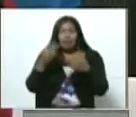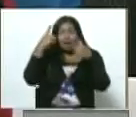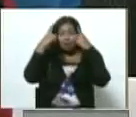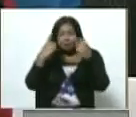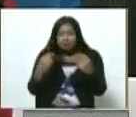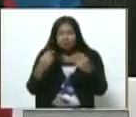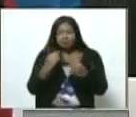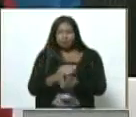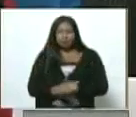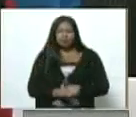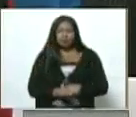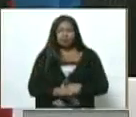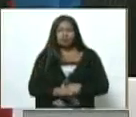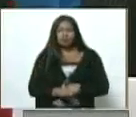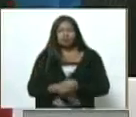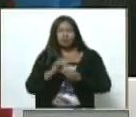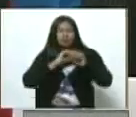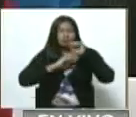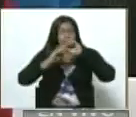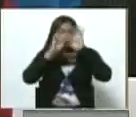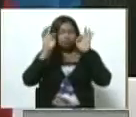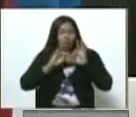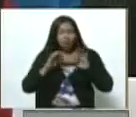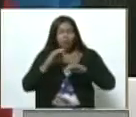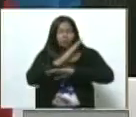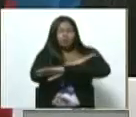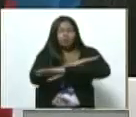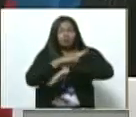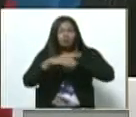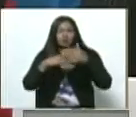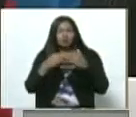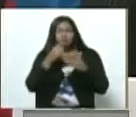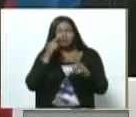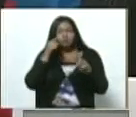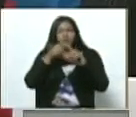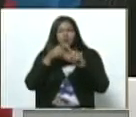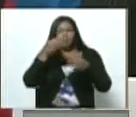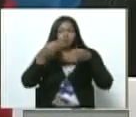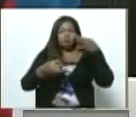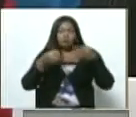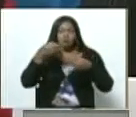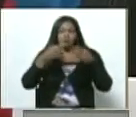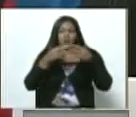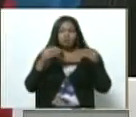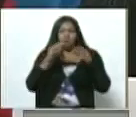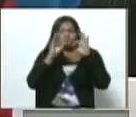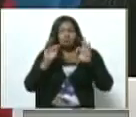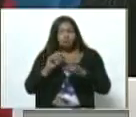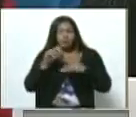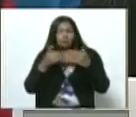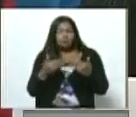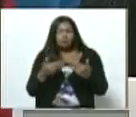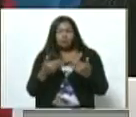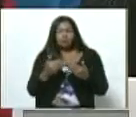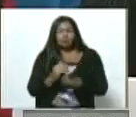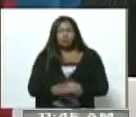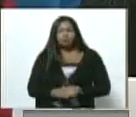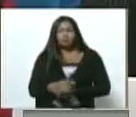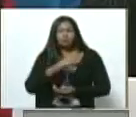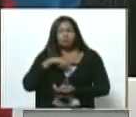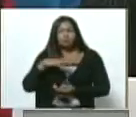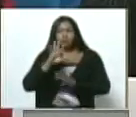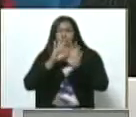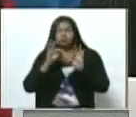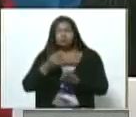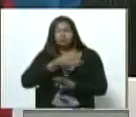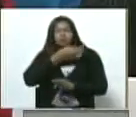capacidad, la destreza y la moralidad para impartir la justicia que tanto reclama esta sociedad. Por